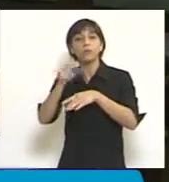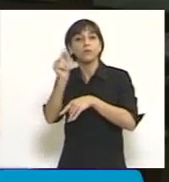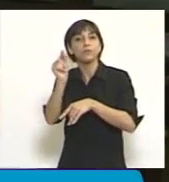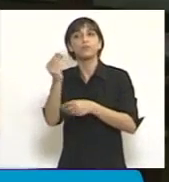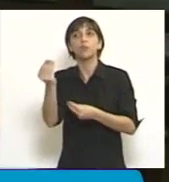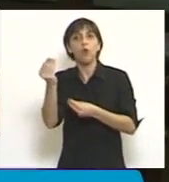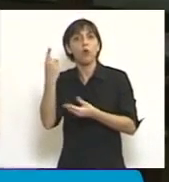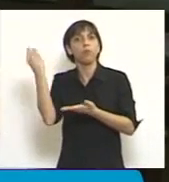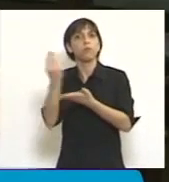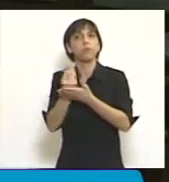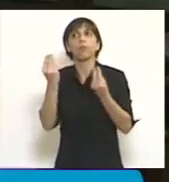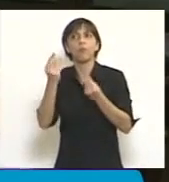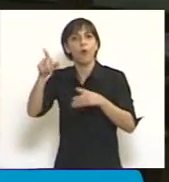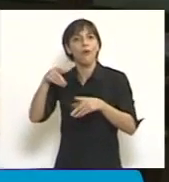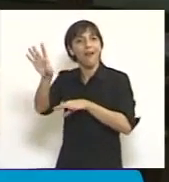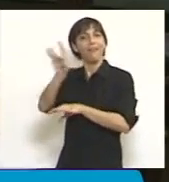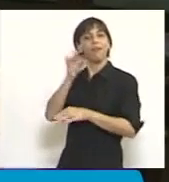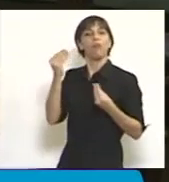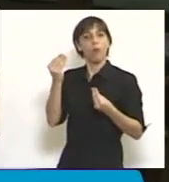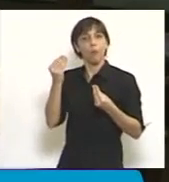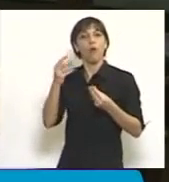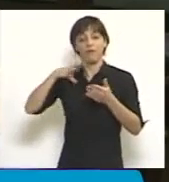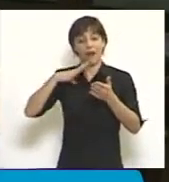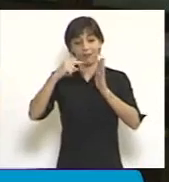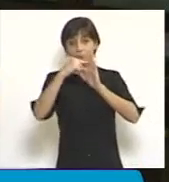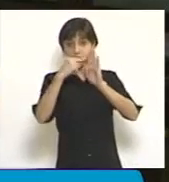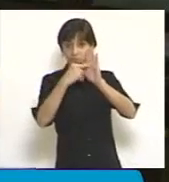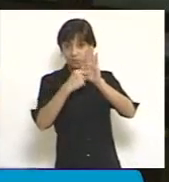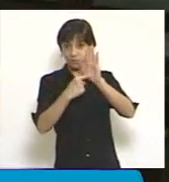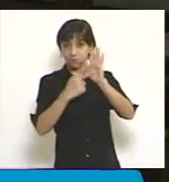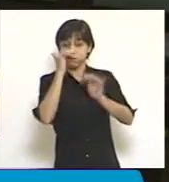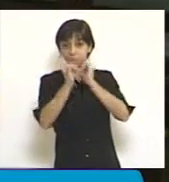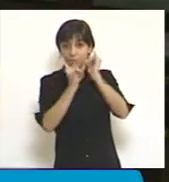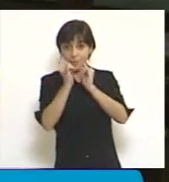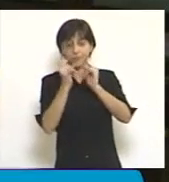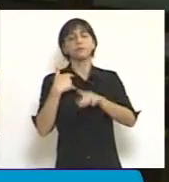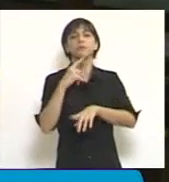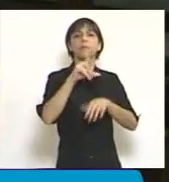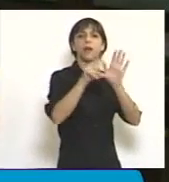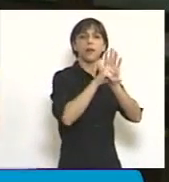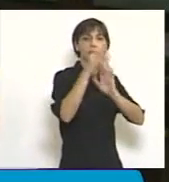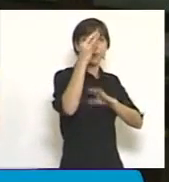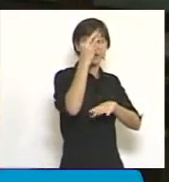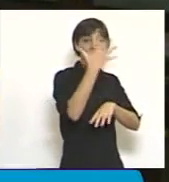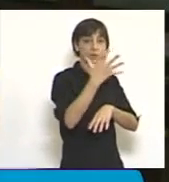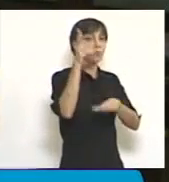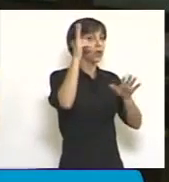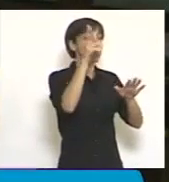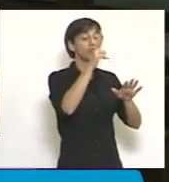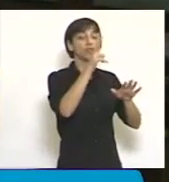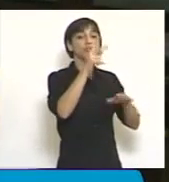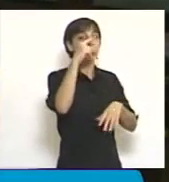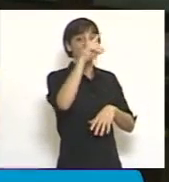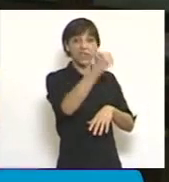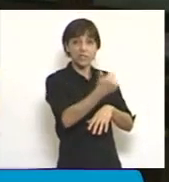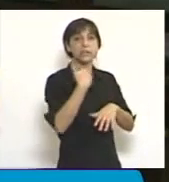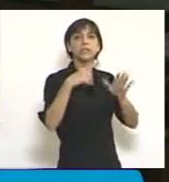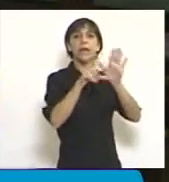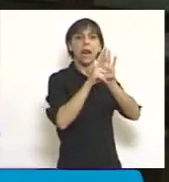no preveía ninguna atribución para el Consejo de la Magistratura para proponer o para designar